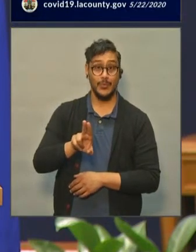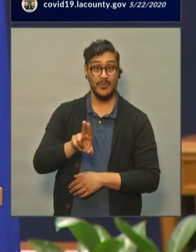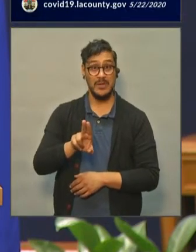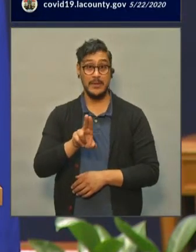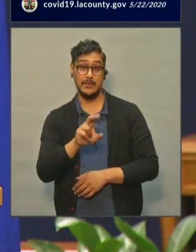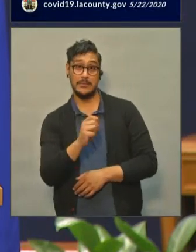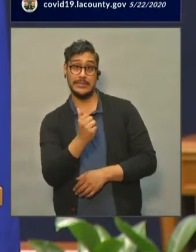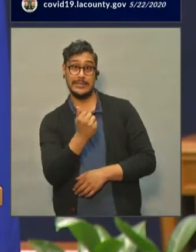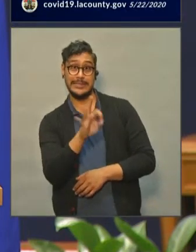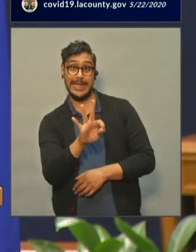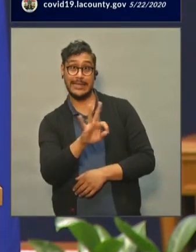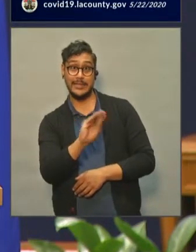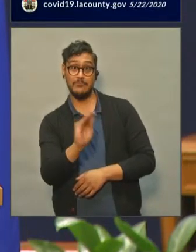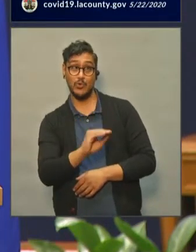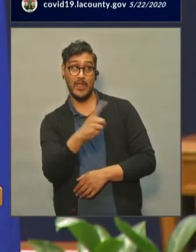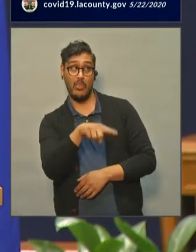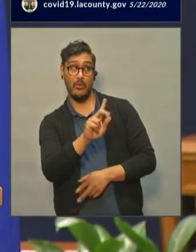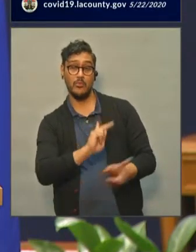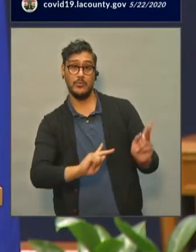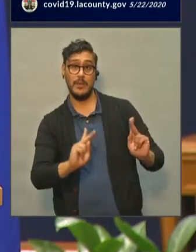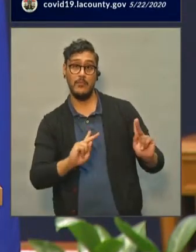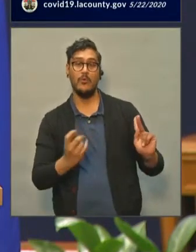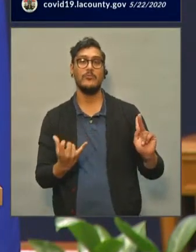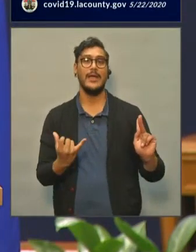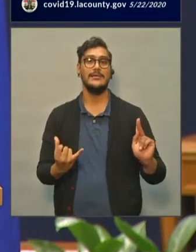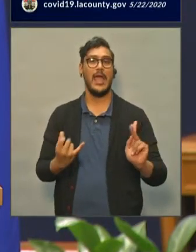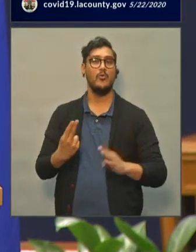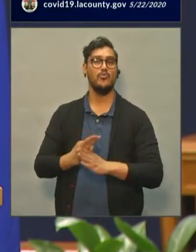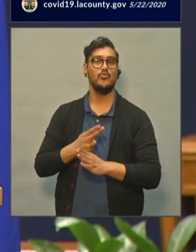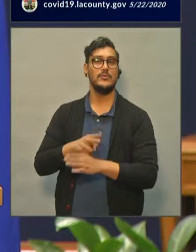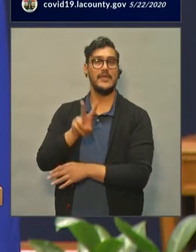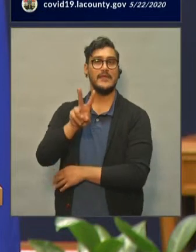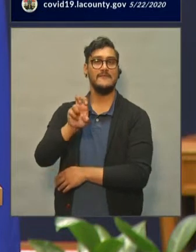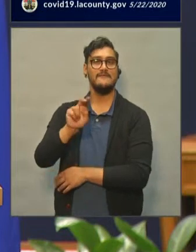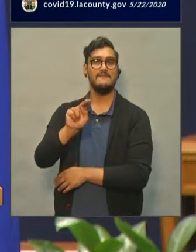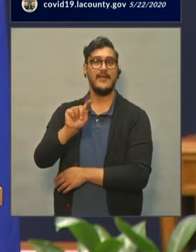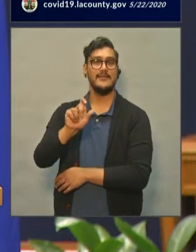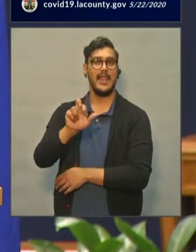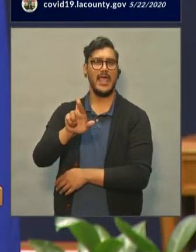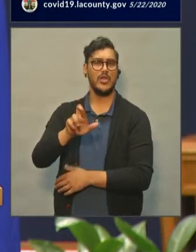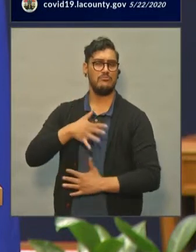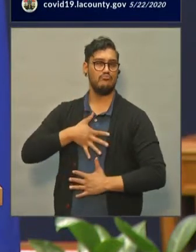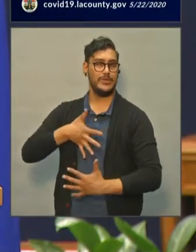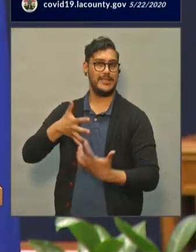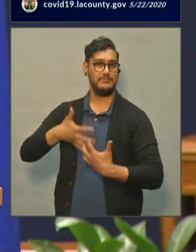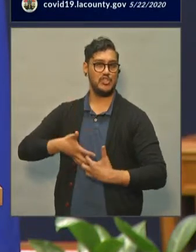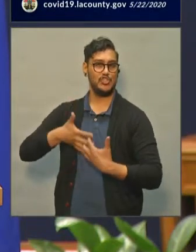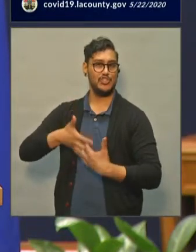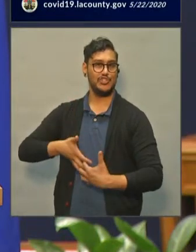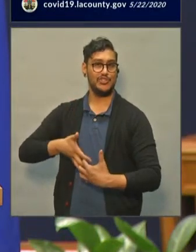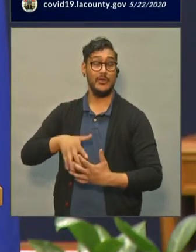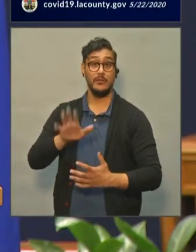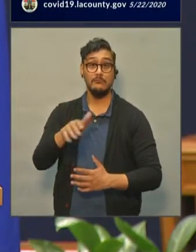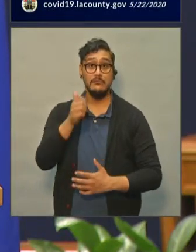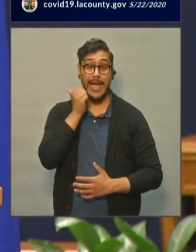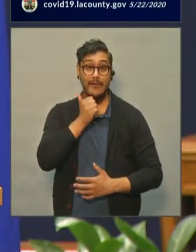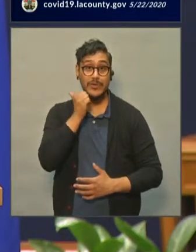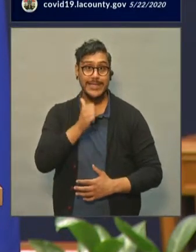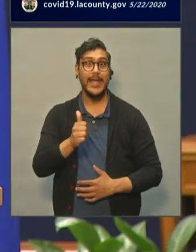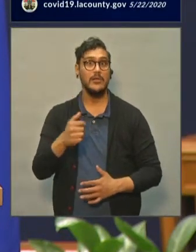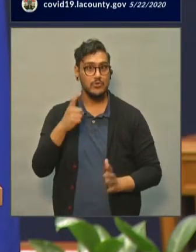y el 19% de estas personas están en ventiladores. Y cada día seguimos observando